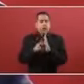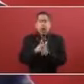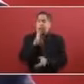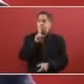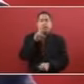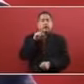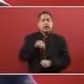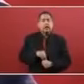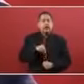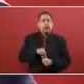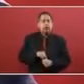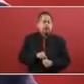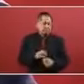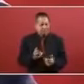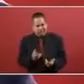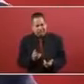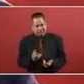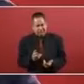secreto,